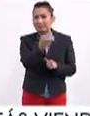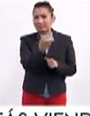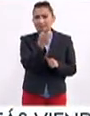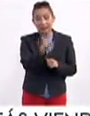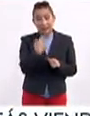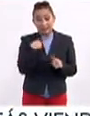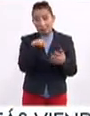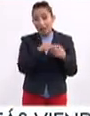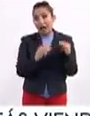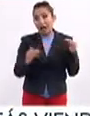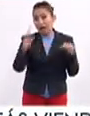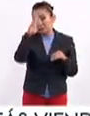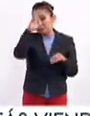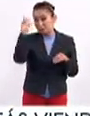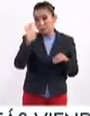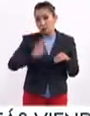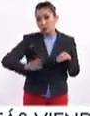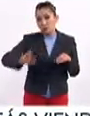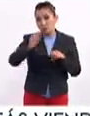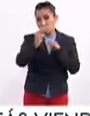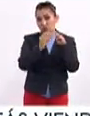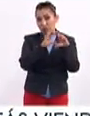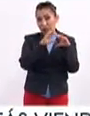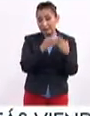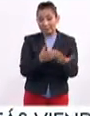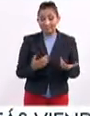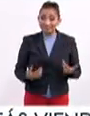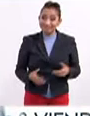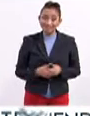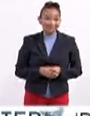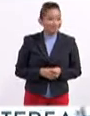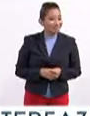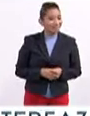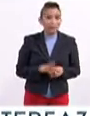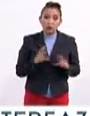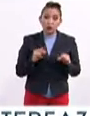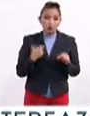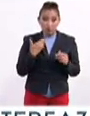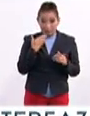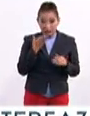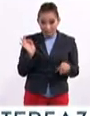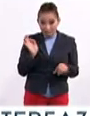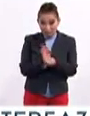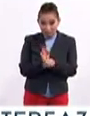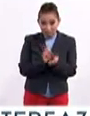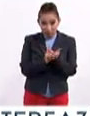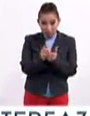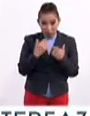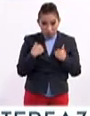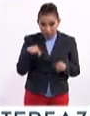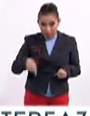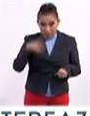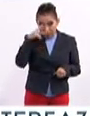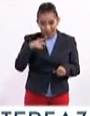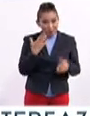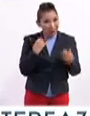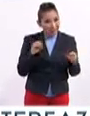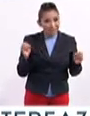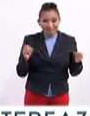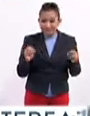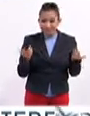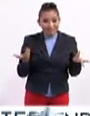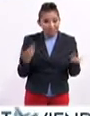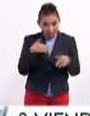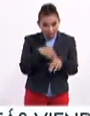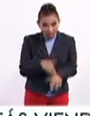es de los indicadores más altos a nivel global. Entonces, no estamos garantizando los derechos humanos en nuestro país. Entonces, no se